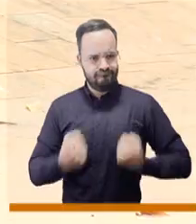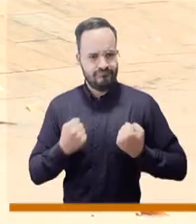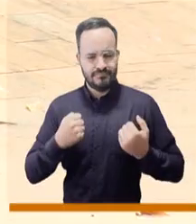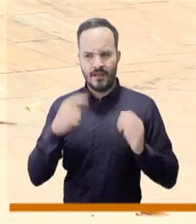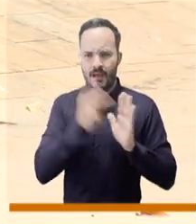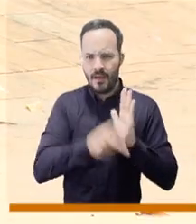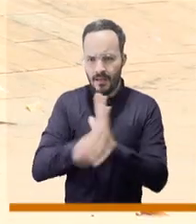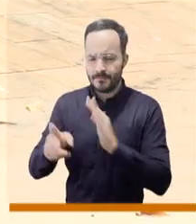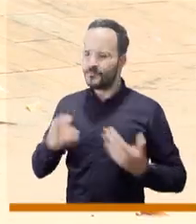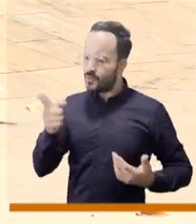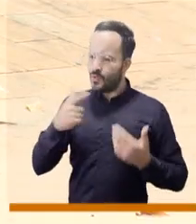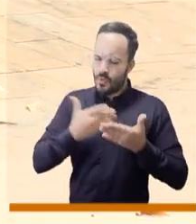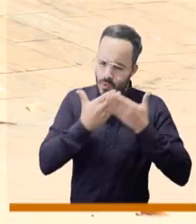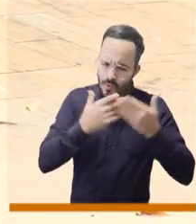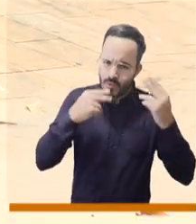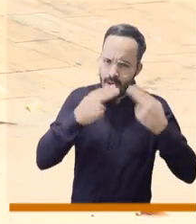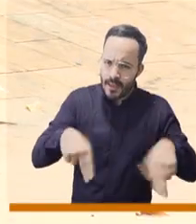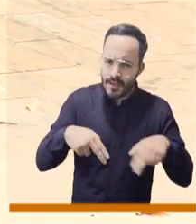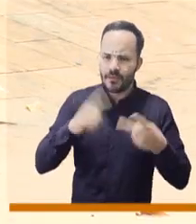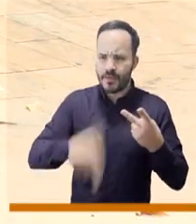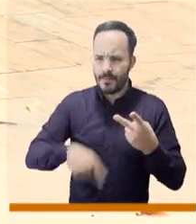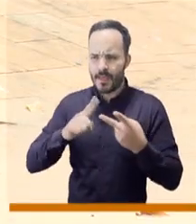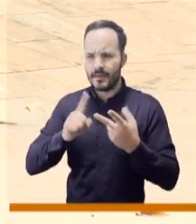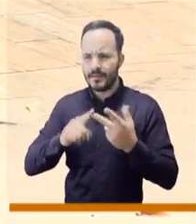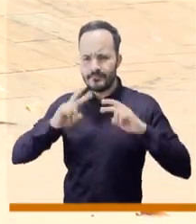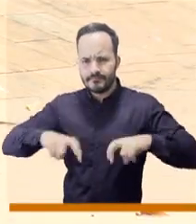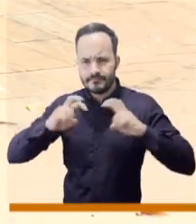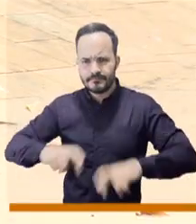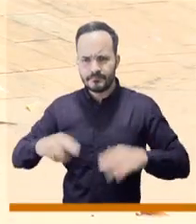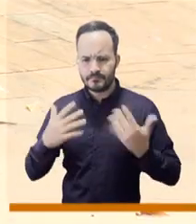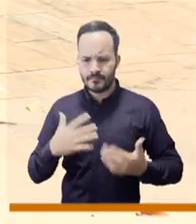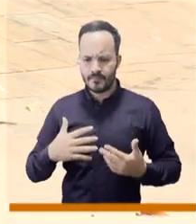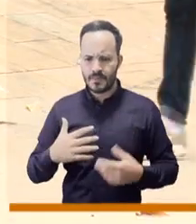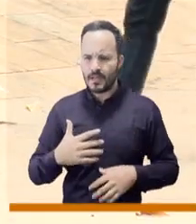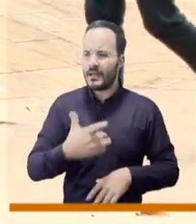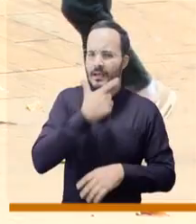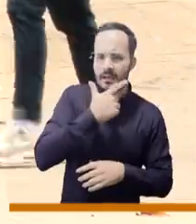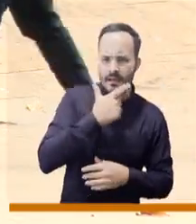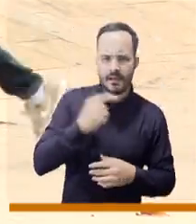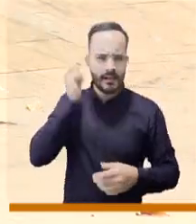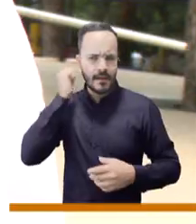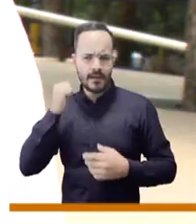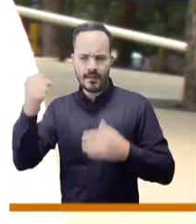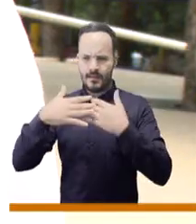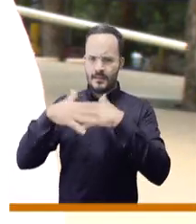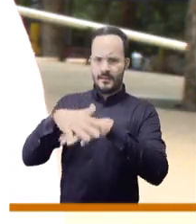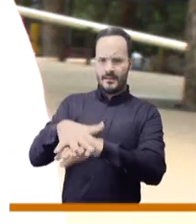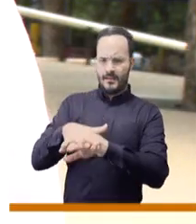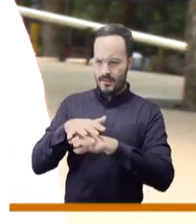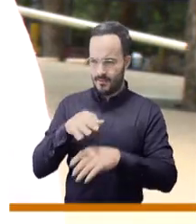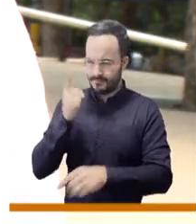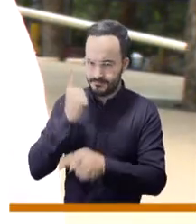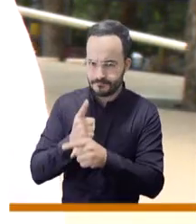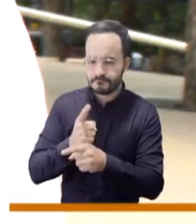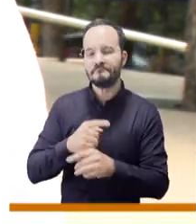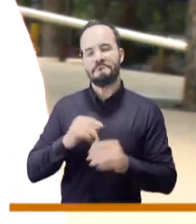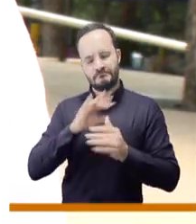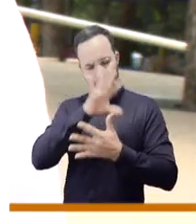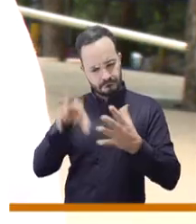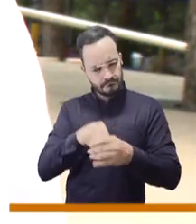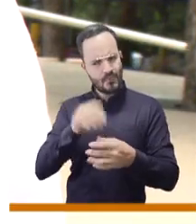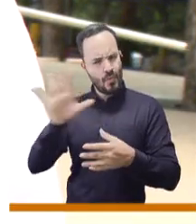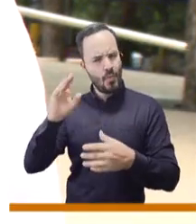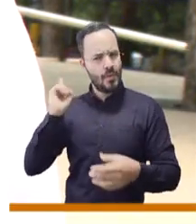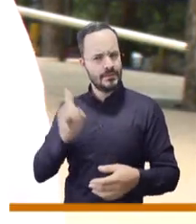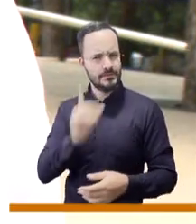docente universitaria, investigadora lesbofeminista. Esta línea de trabajo e intereses